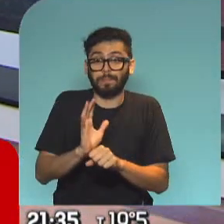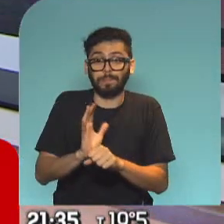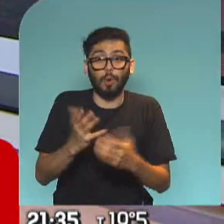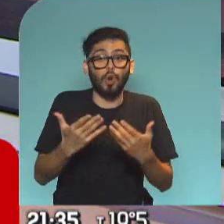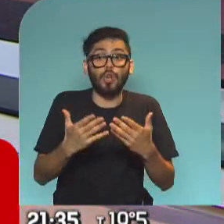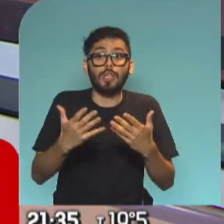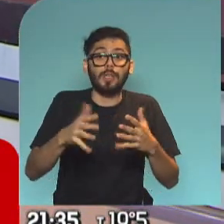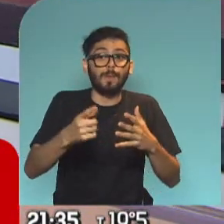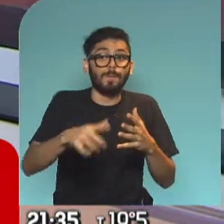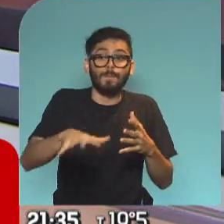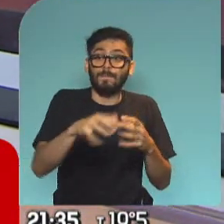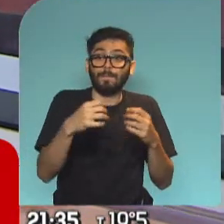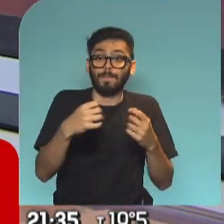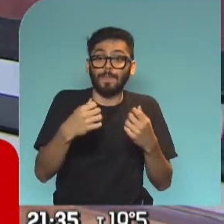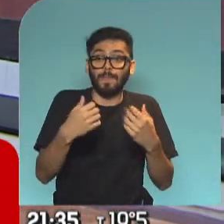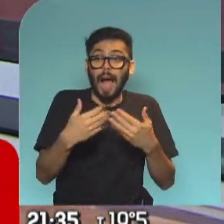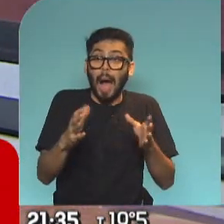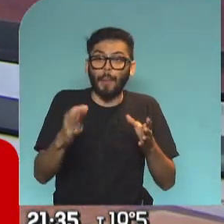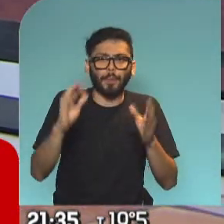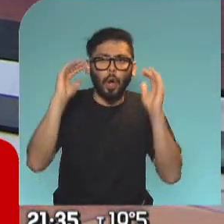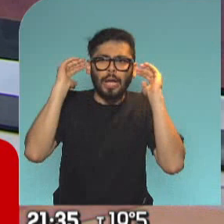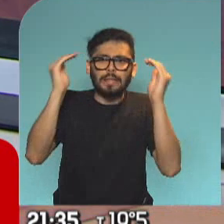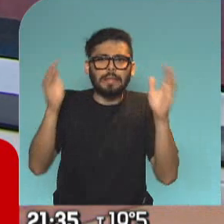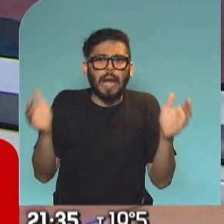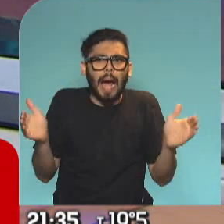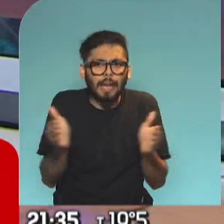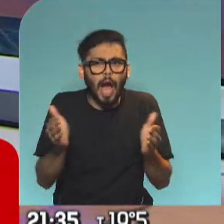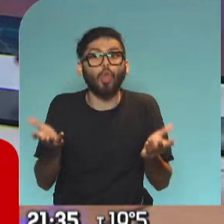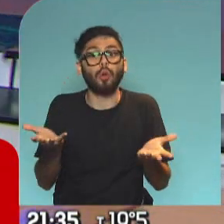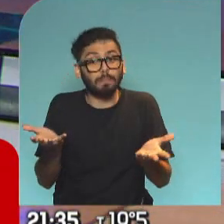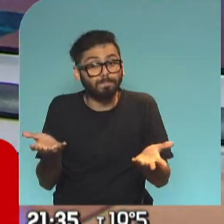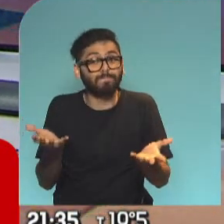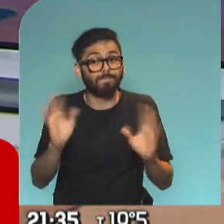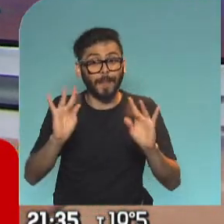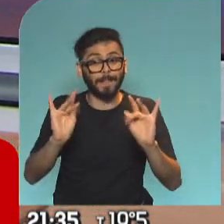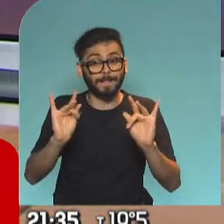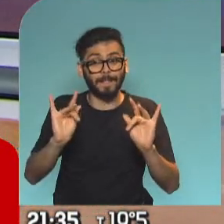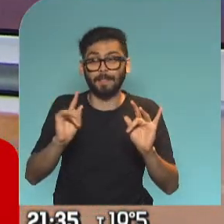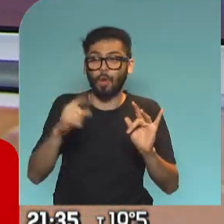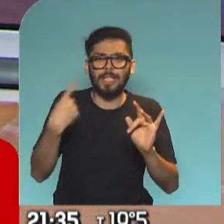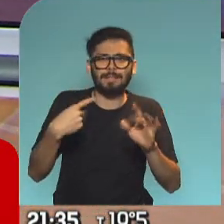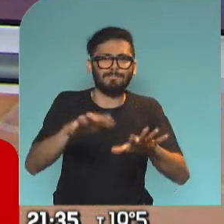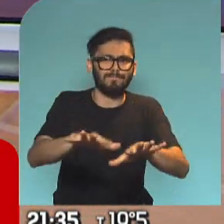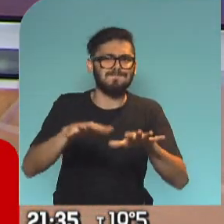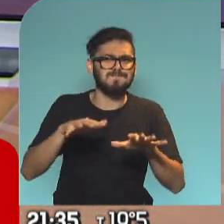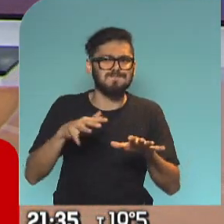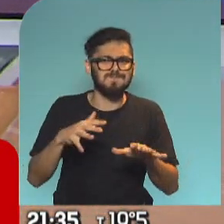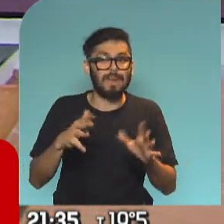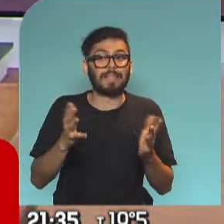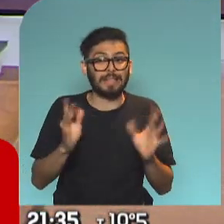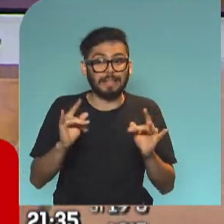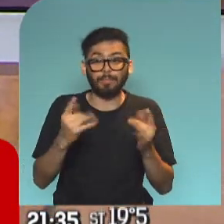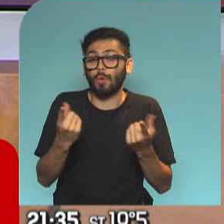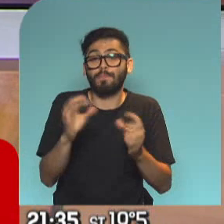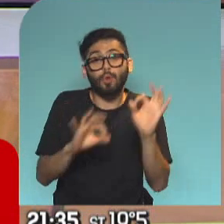reabrir una actividad en espacio cerrado, que siempre ha tenido aglomeración de gente. Son protocolos, son